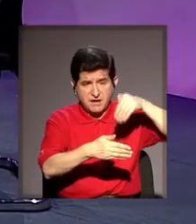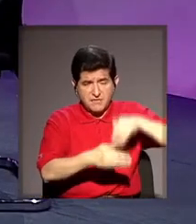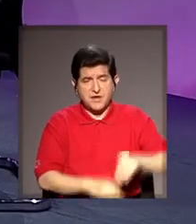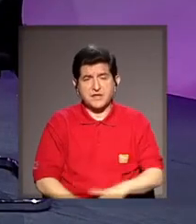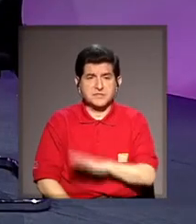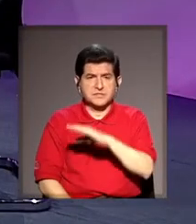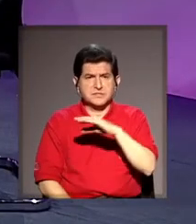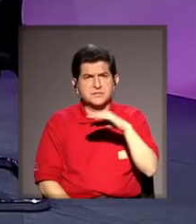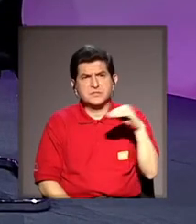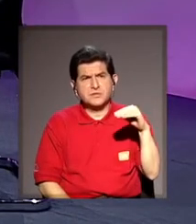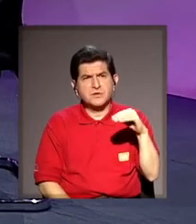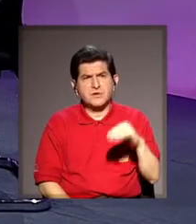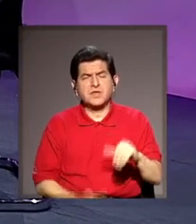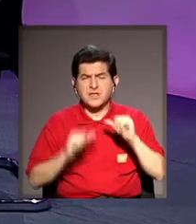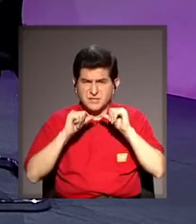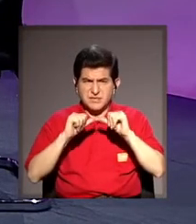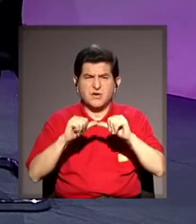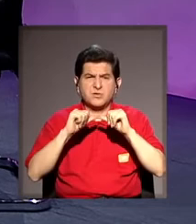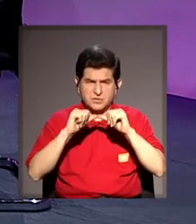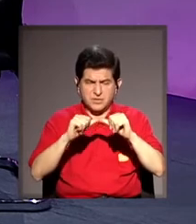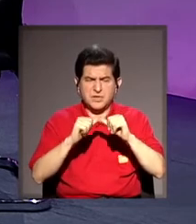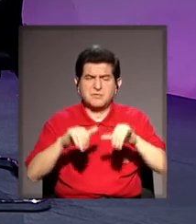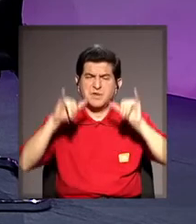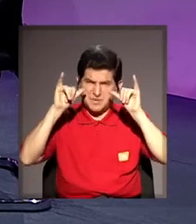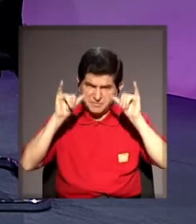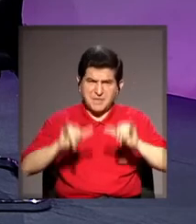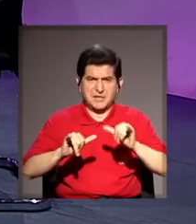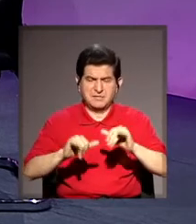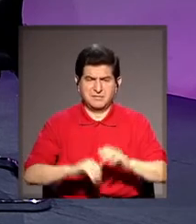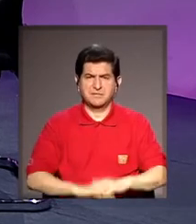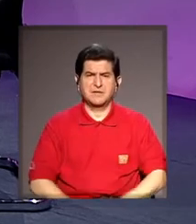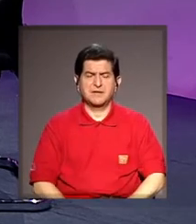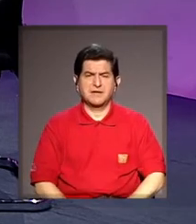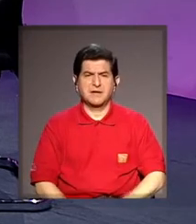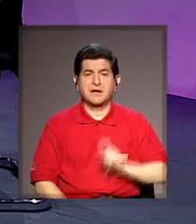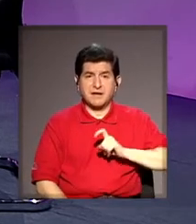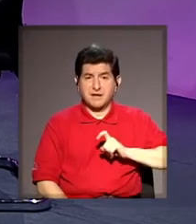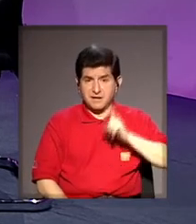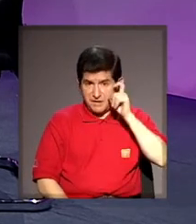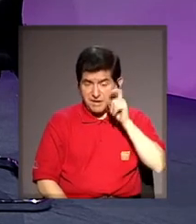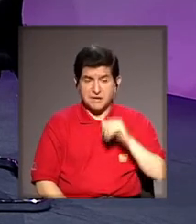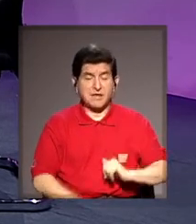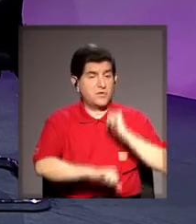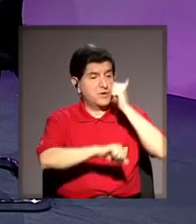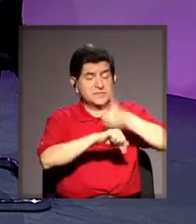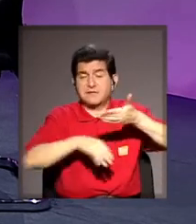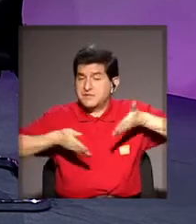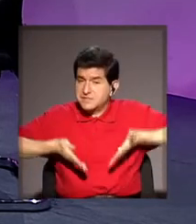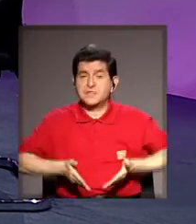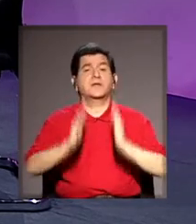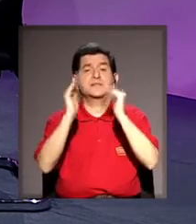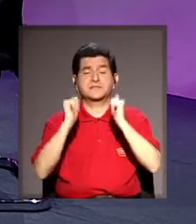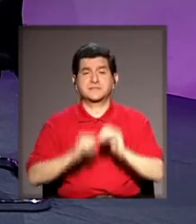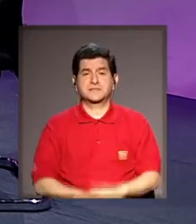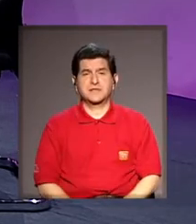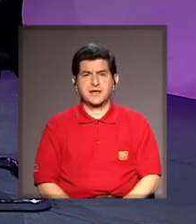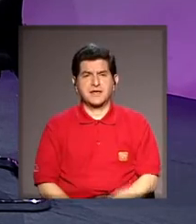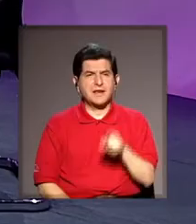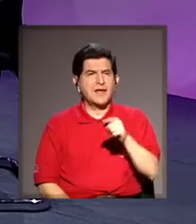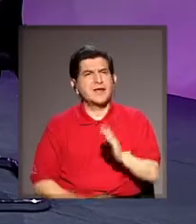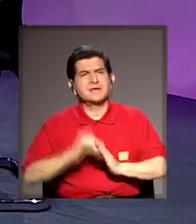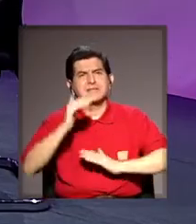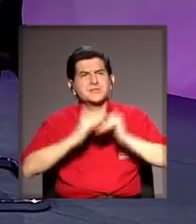si el registro seguimos manteniendo el género el sexo que se nos asignó al nacer el sexo es un